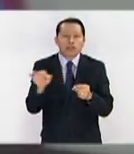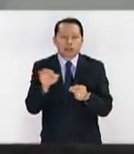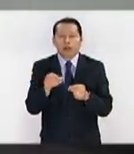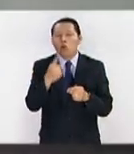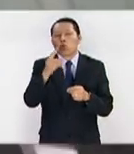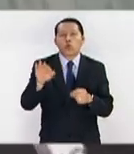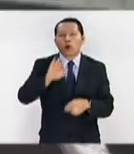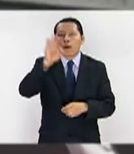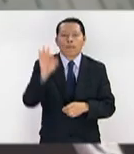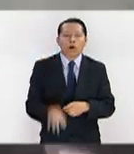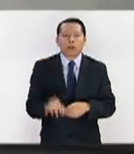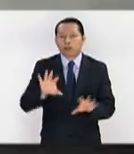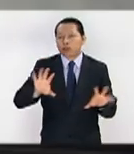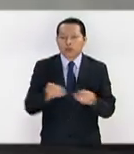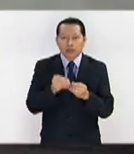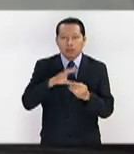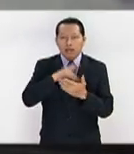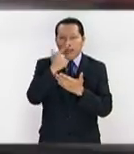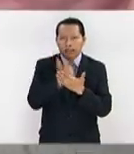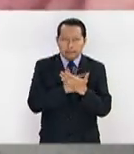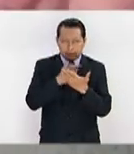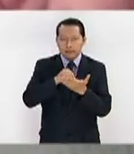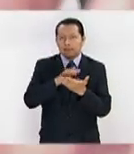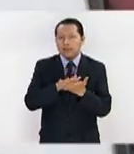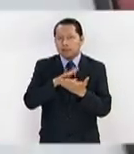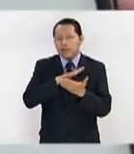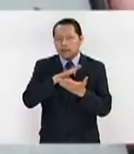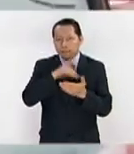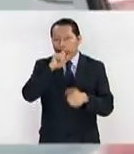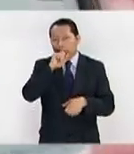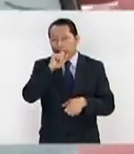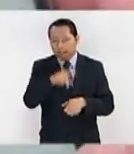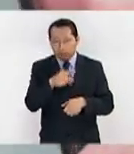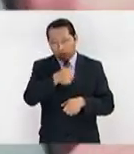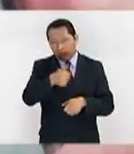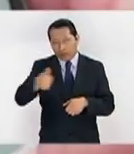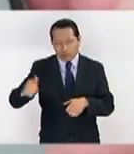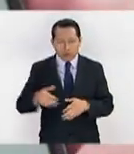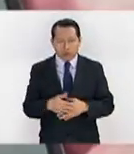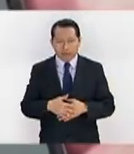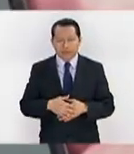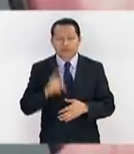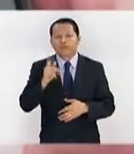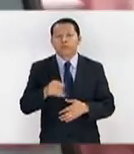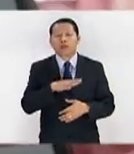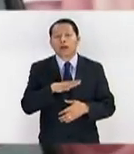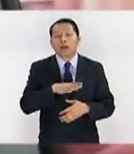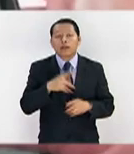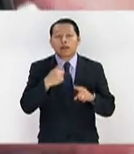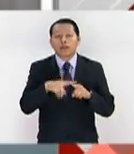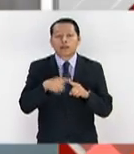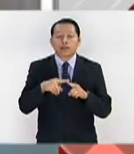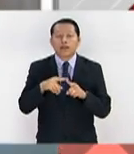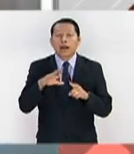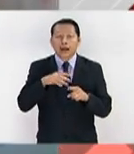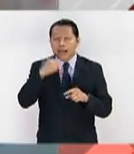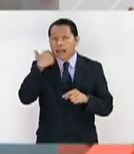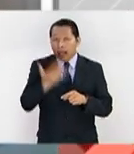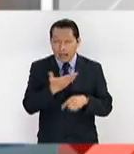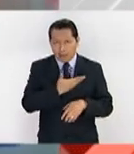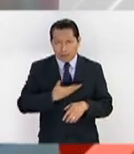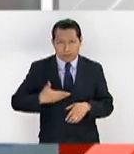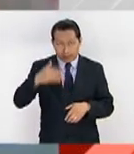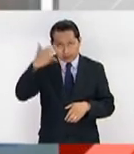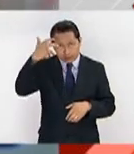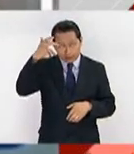el 1% del total en la lista nominal de electores en cada una de ellas. En el caso de los aspirantes a la presidencia de la